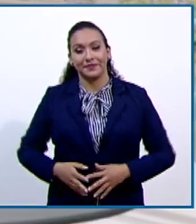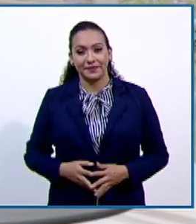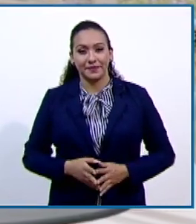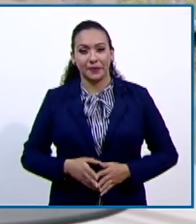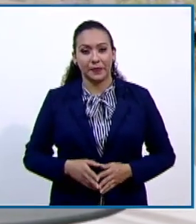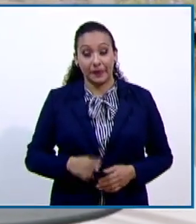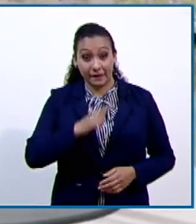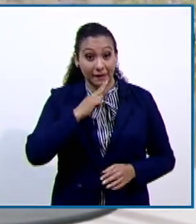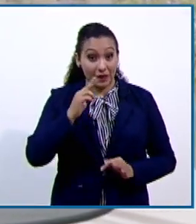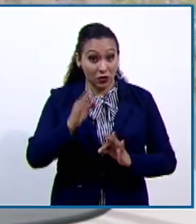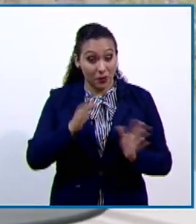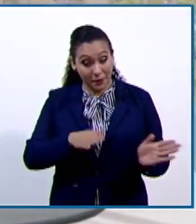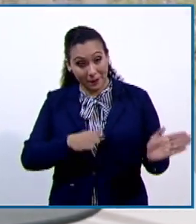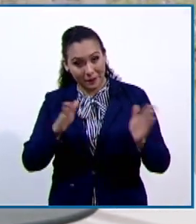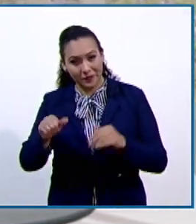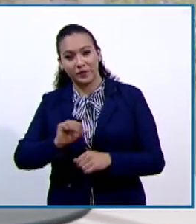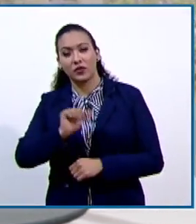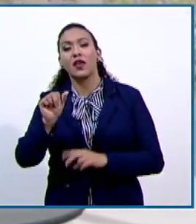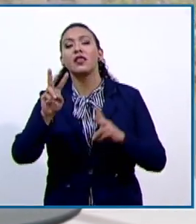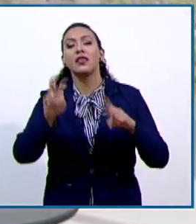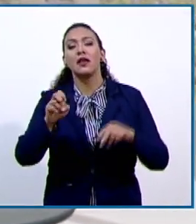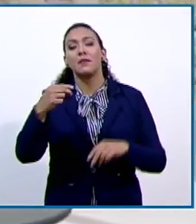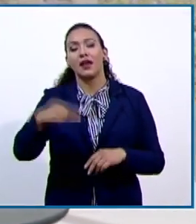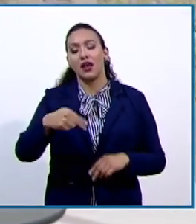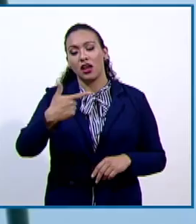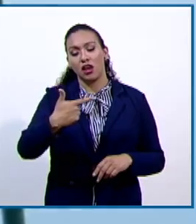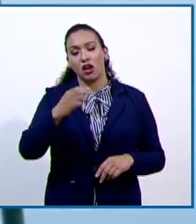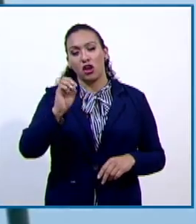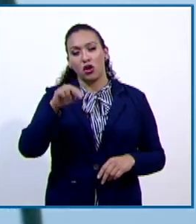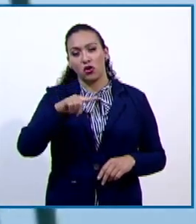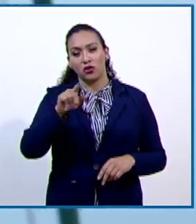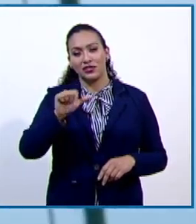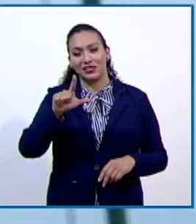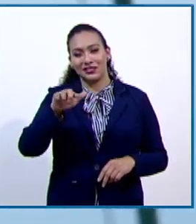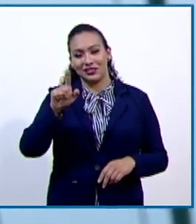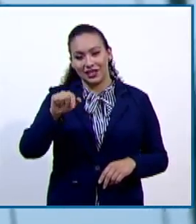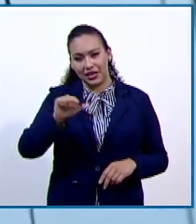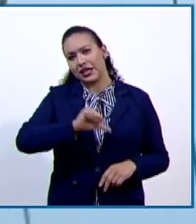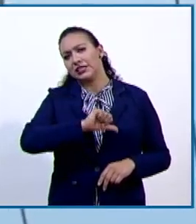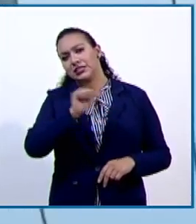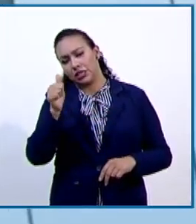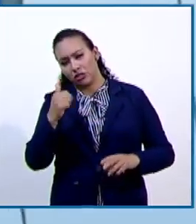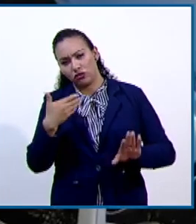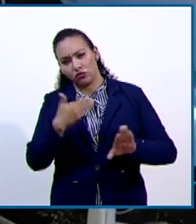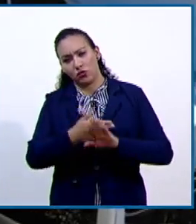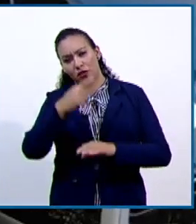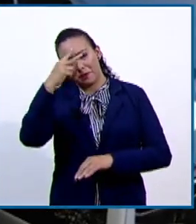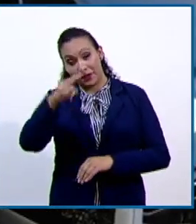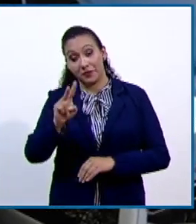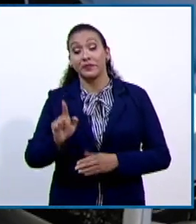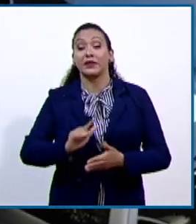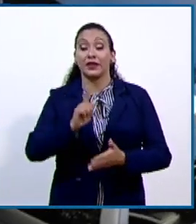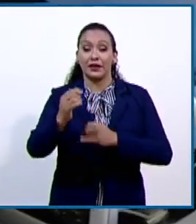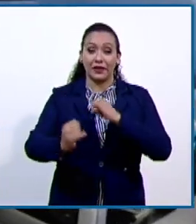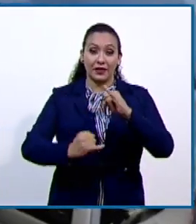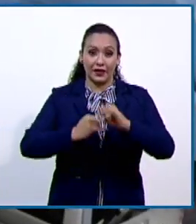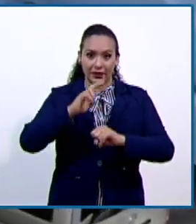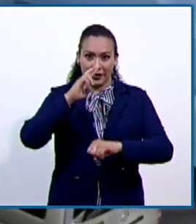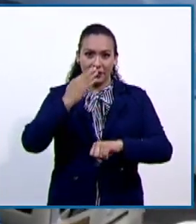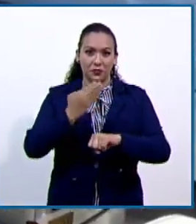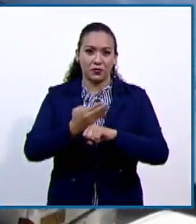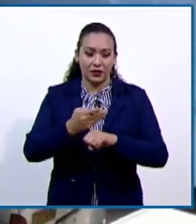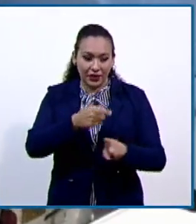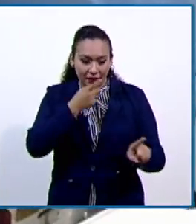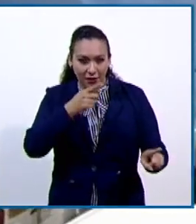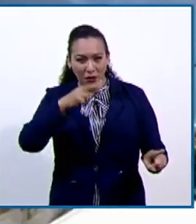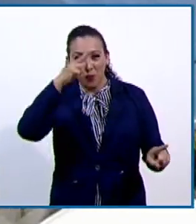Y en más noticias, en el caso González Méndez y otros contra México, la Corte Interamericana de Derechos Humanos responsabilizó a